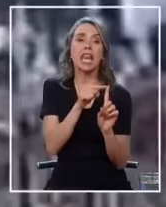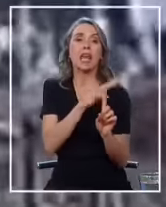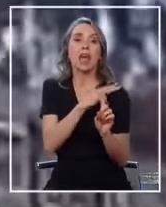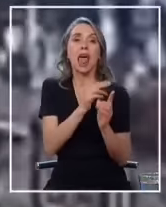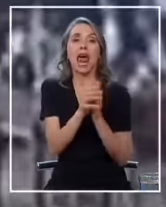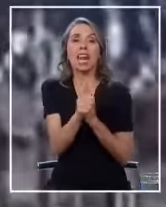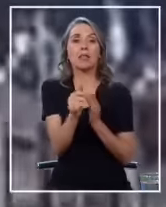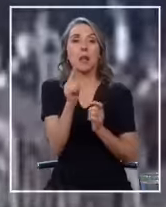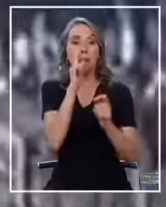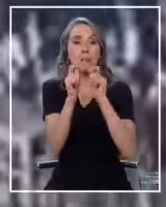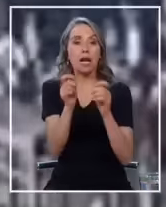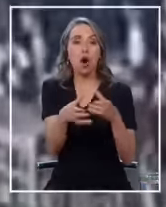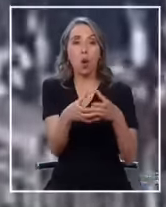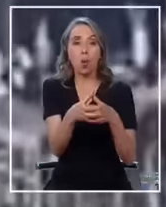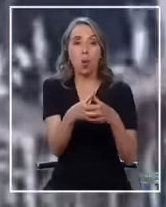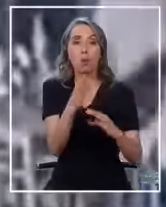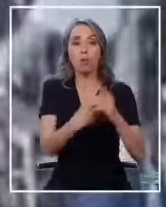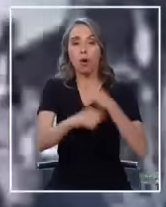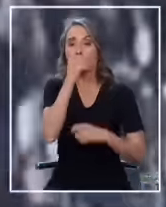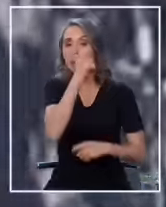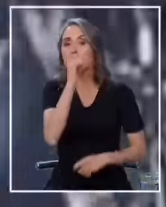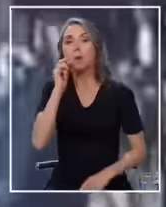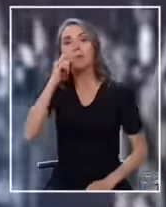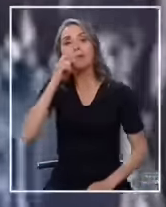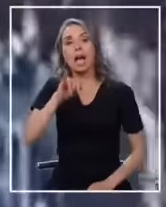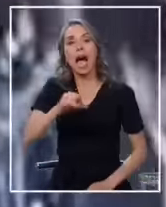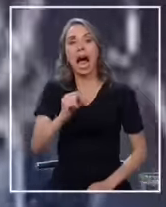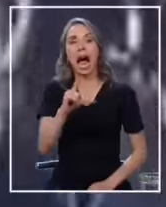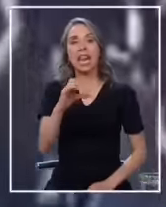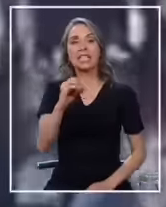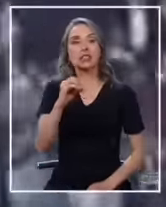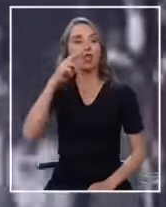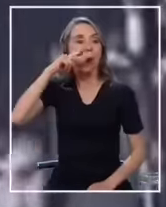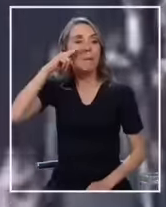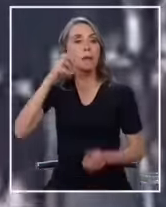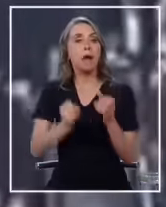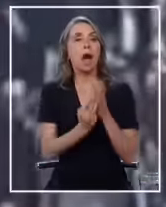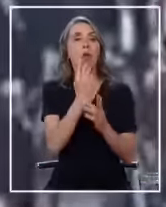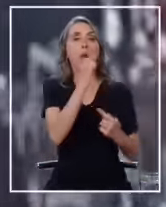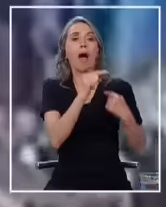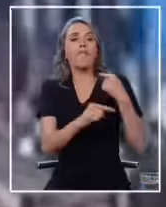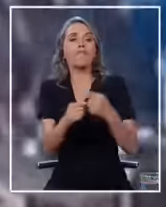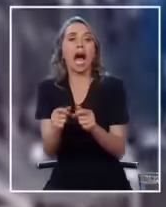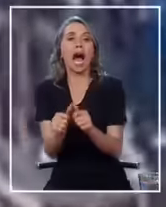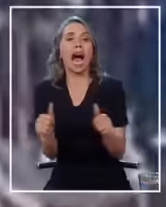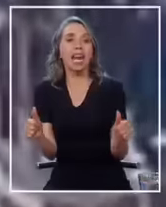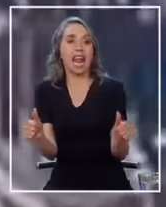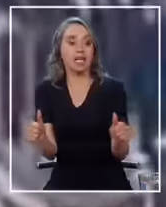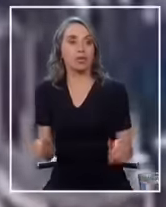de una peligrosa organización que se hacía llamar Jalisco Melipilla Nueva Generación.